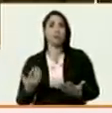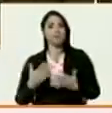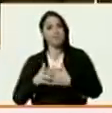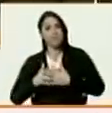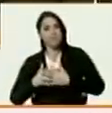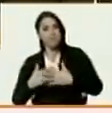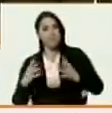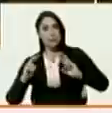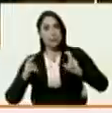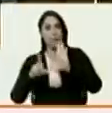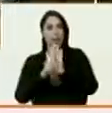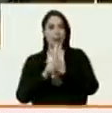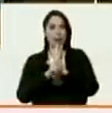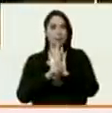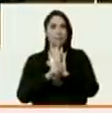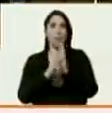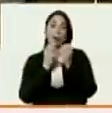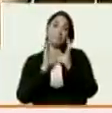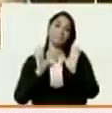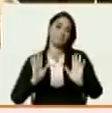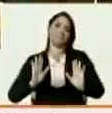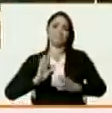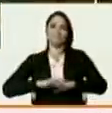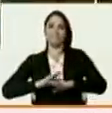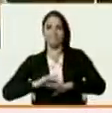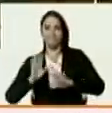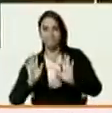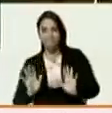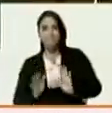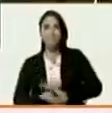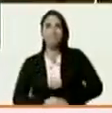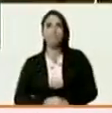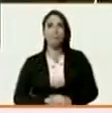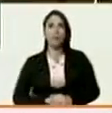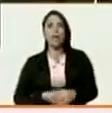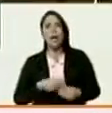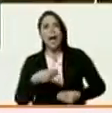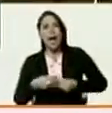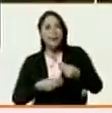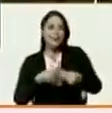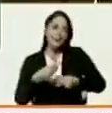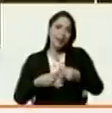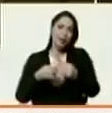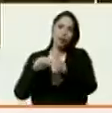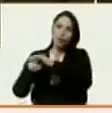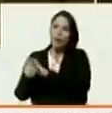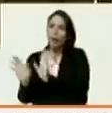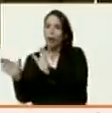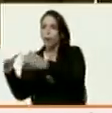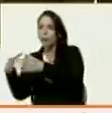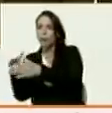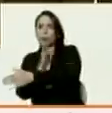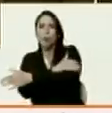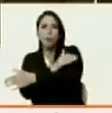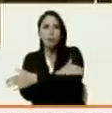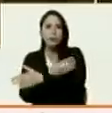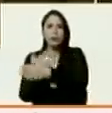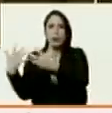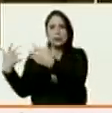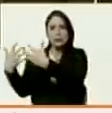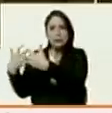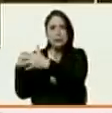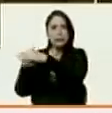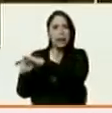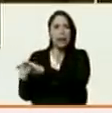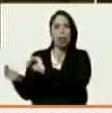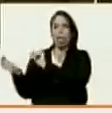tema legal. Bueno, esto ha venido generando dentro de sectores de la oposición peleas internas,